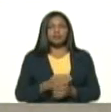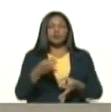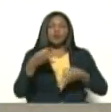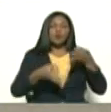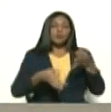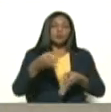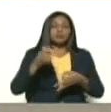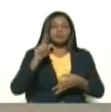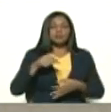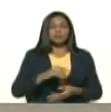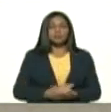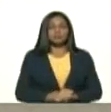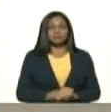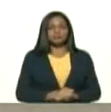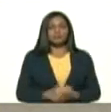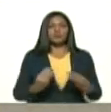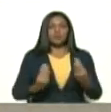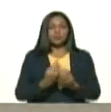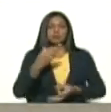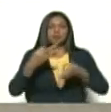justicia,